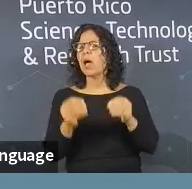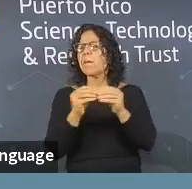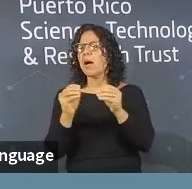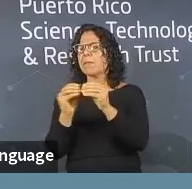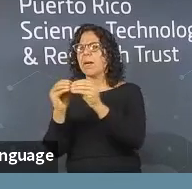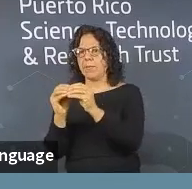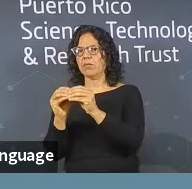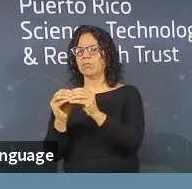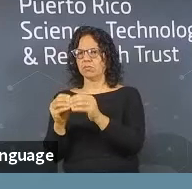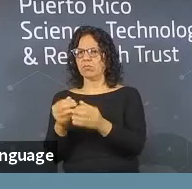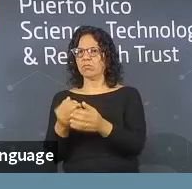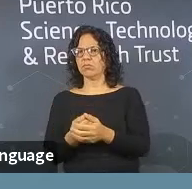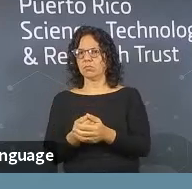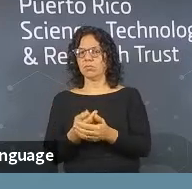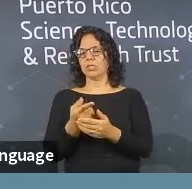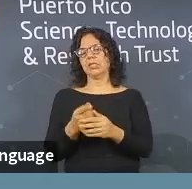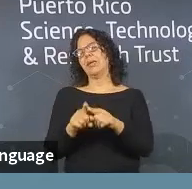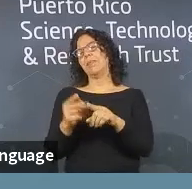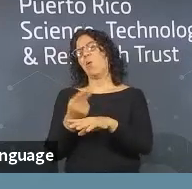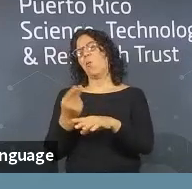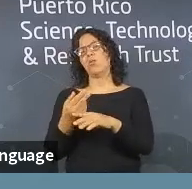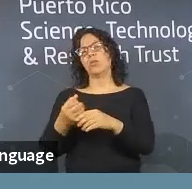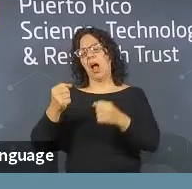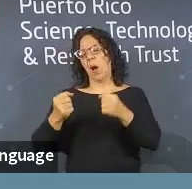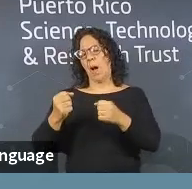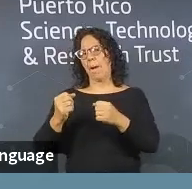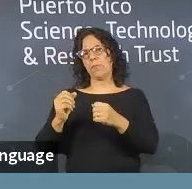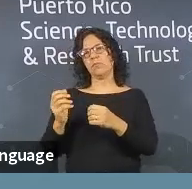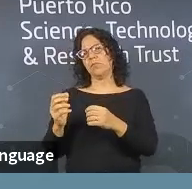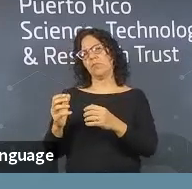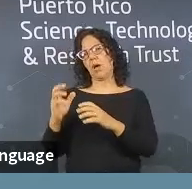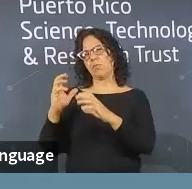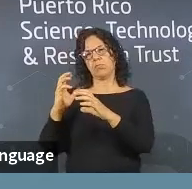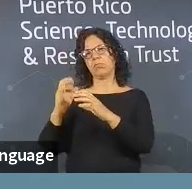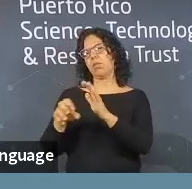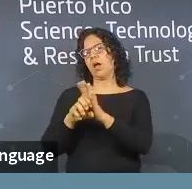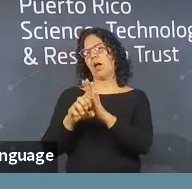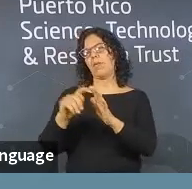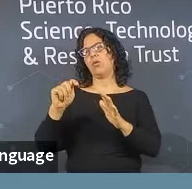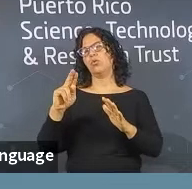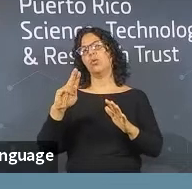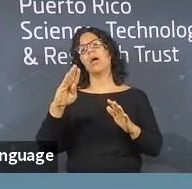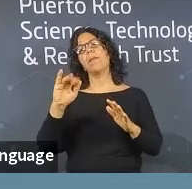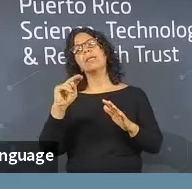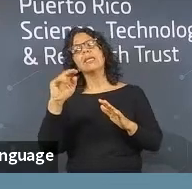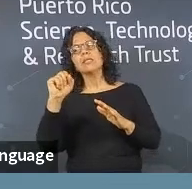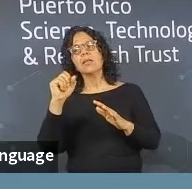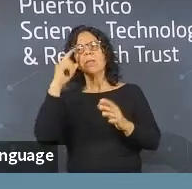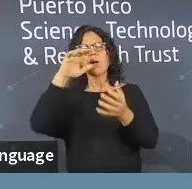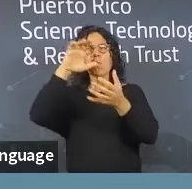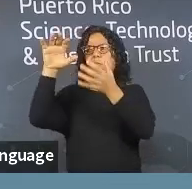y usualmente es equipo pesado. Estamos hablando de turbinas o de algún tipo de expandidor de